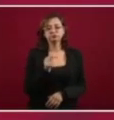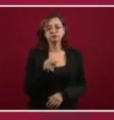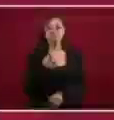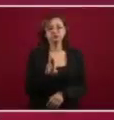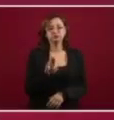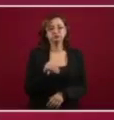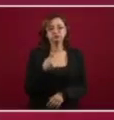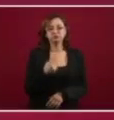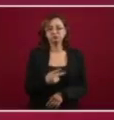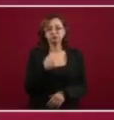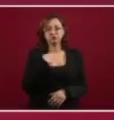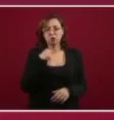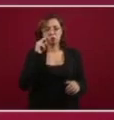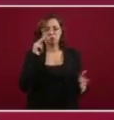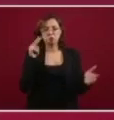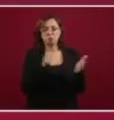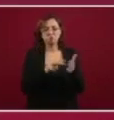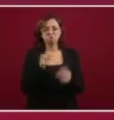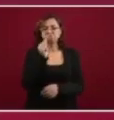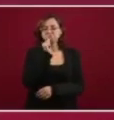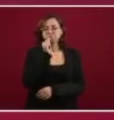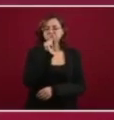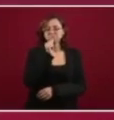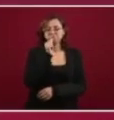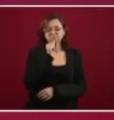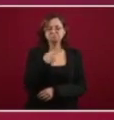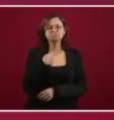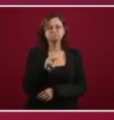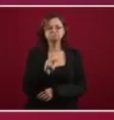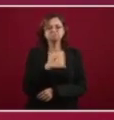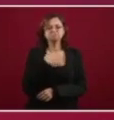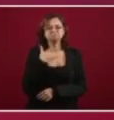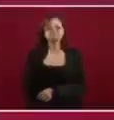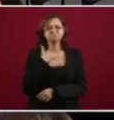pero estoy seguro que